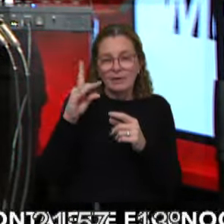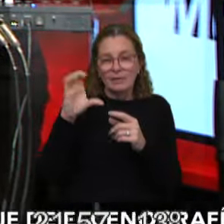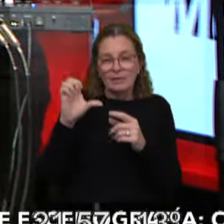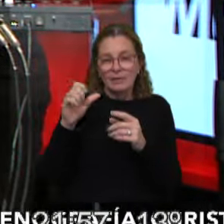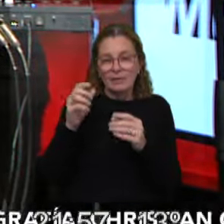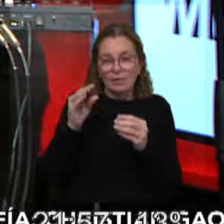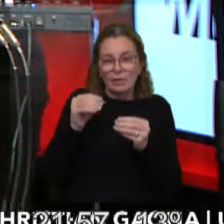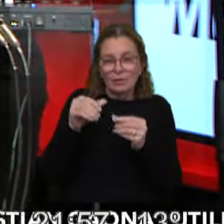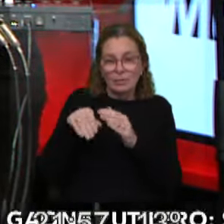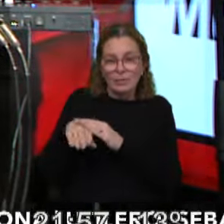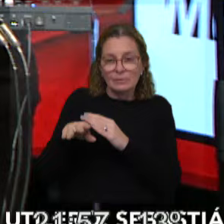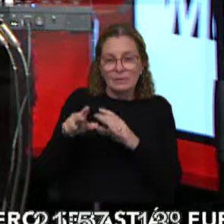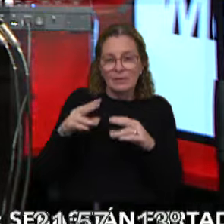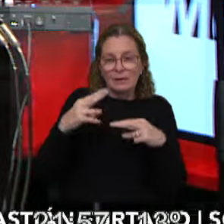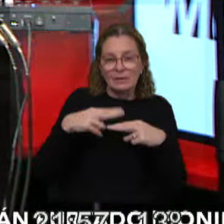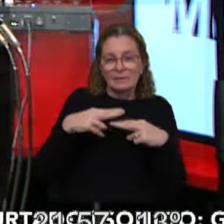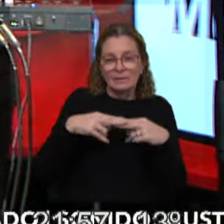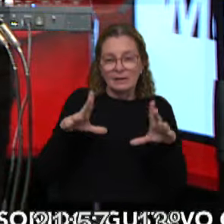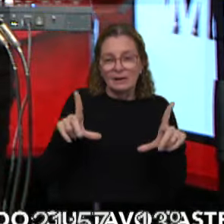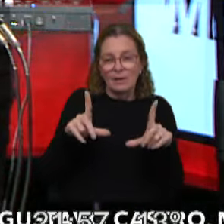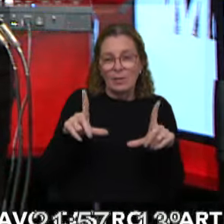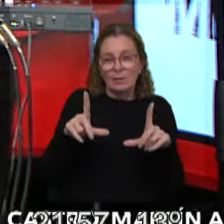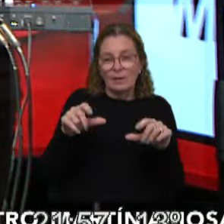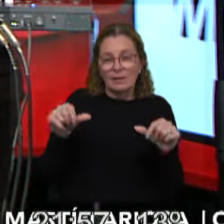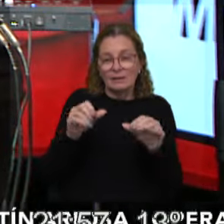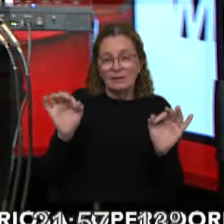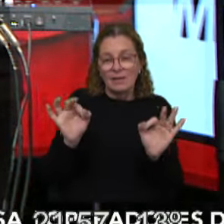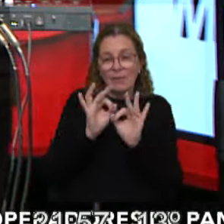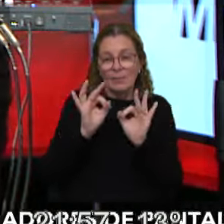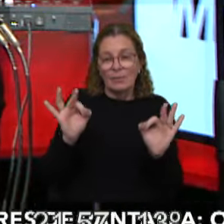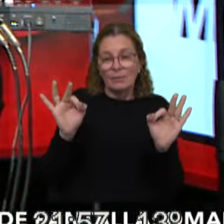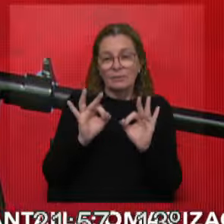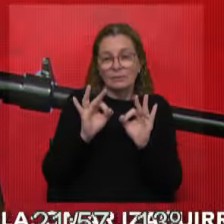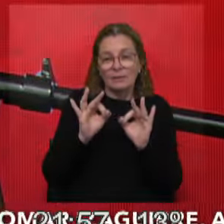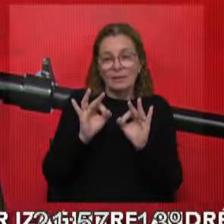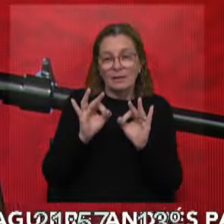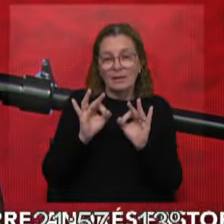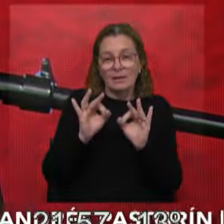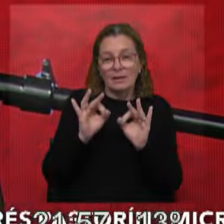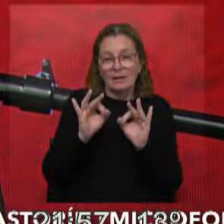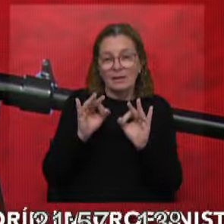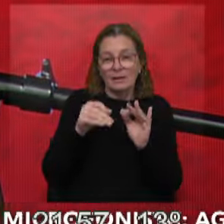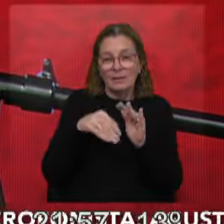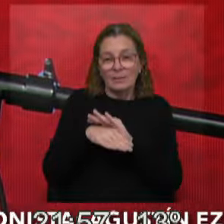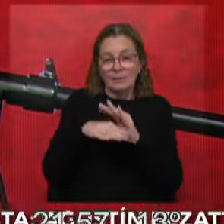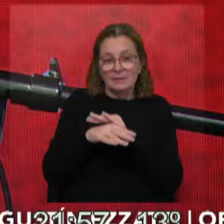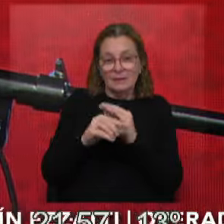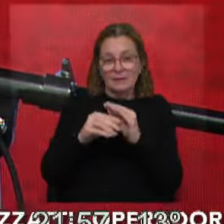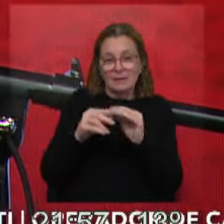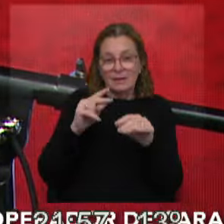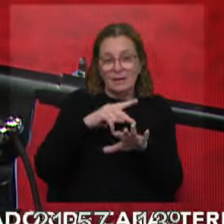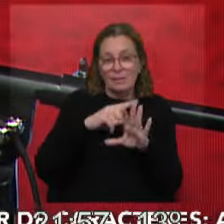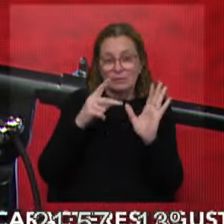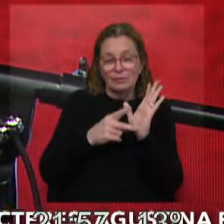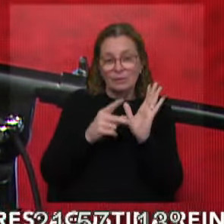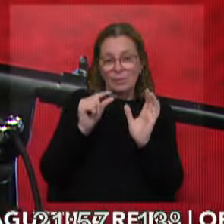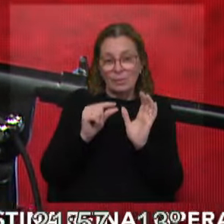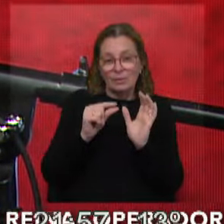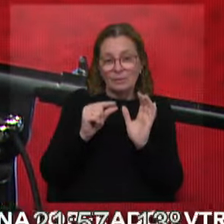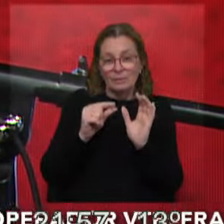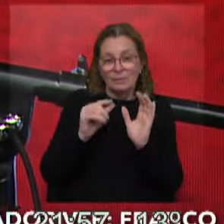canciones escondidos en la compu y hacíamos música de dormitorio los dos juntos y capaz que yo me empecé a meter de a poquito en el proyecto, pero nada,